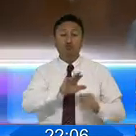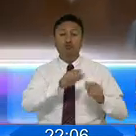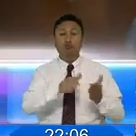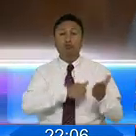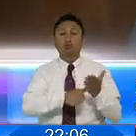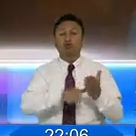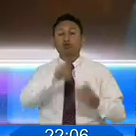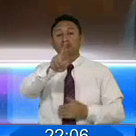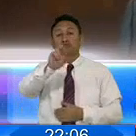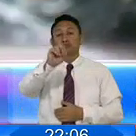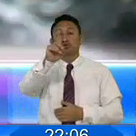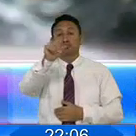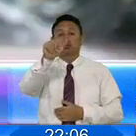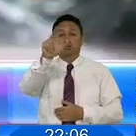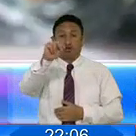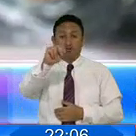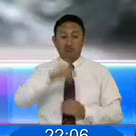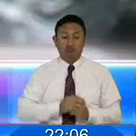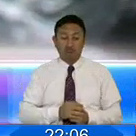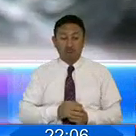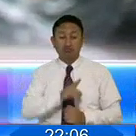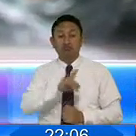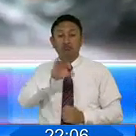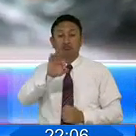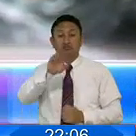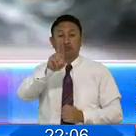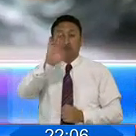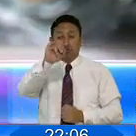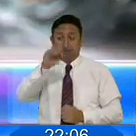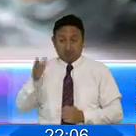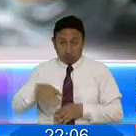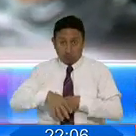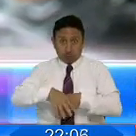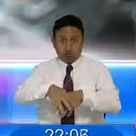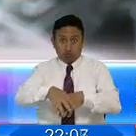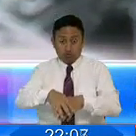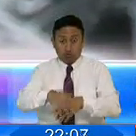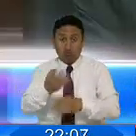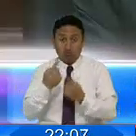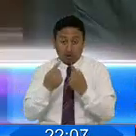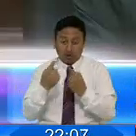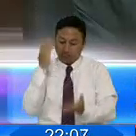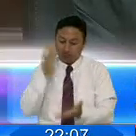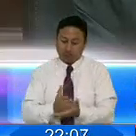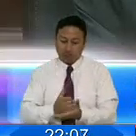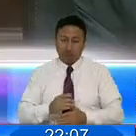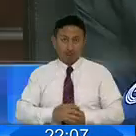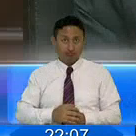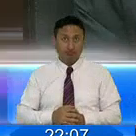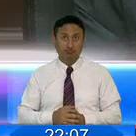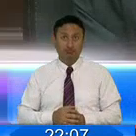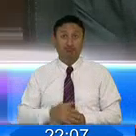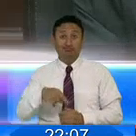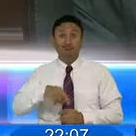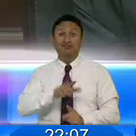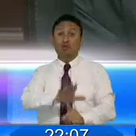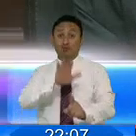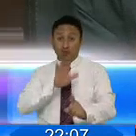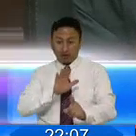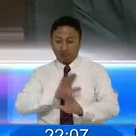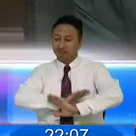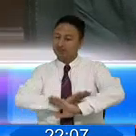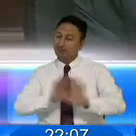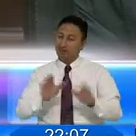juan sebastián roldán señaló que si el fut quiere utilizarse no dialogar and luego no se va con chantajes y si es que hay el